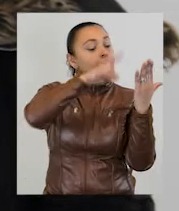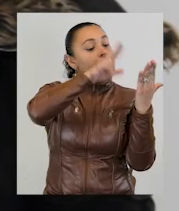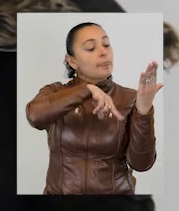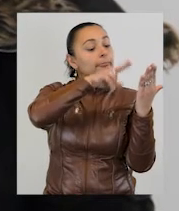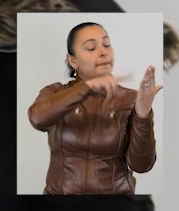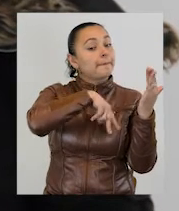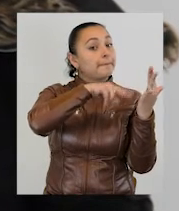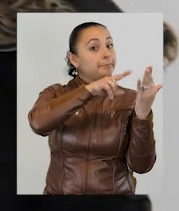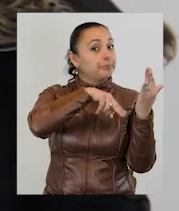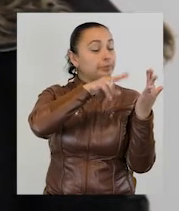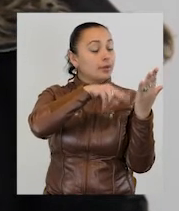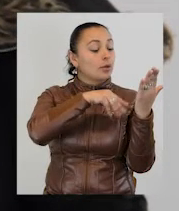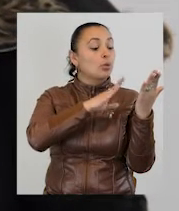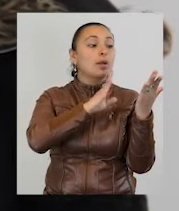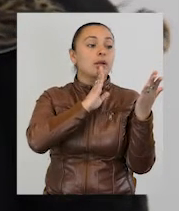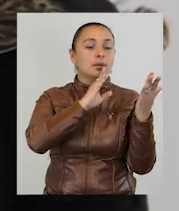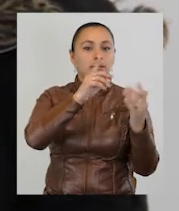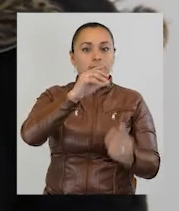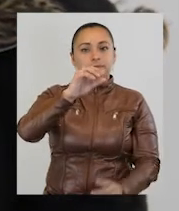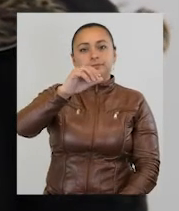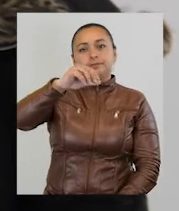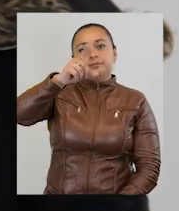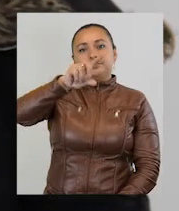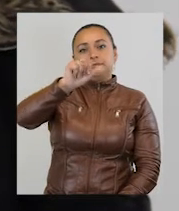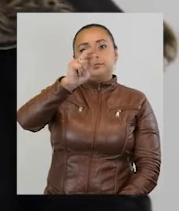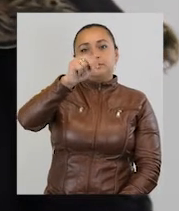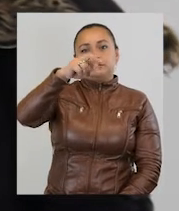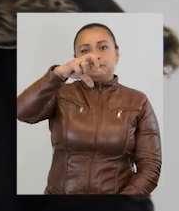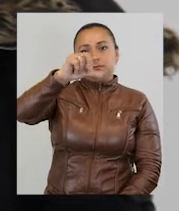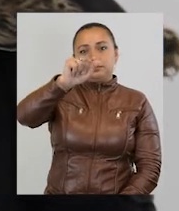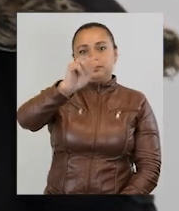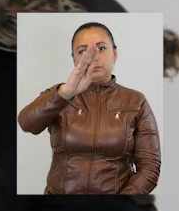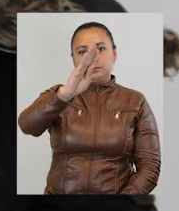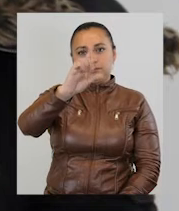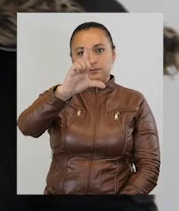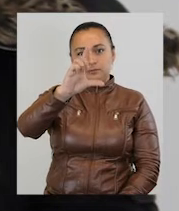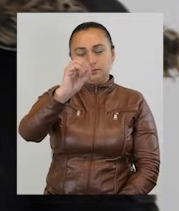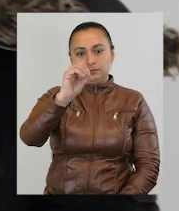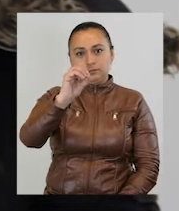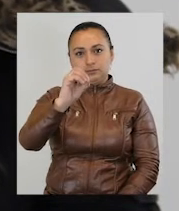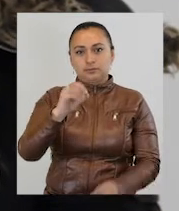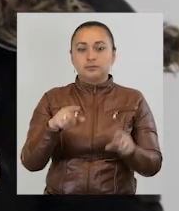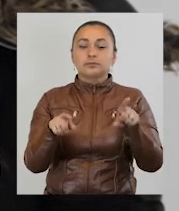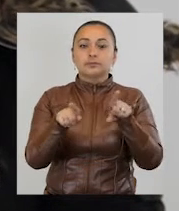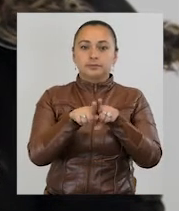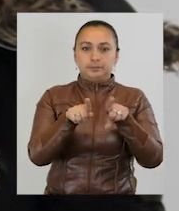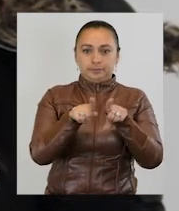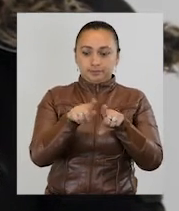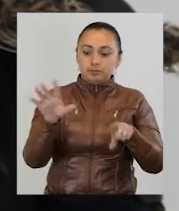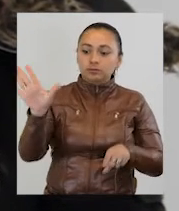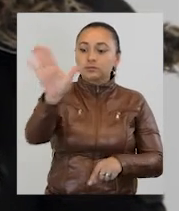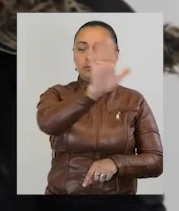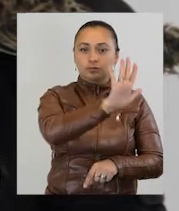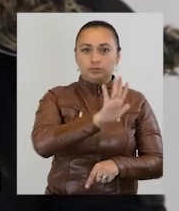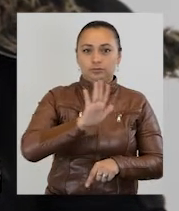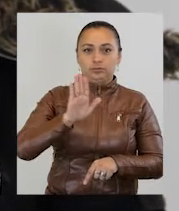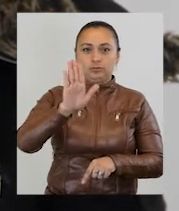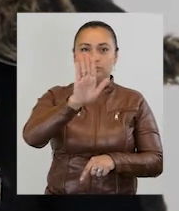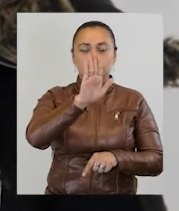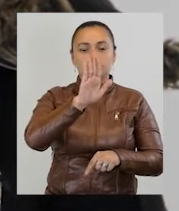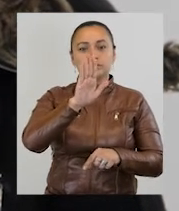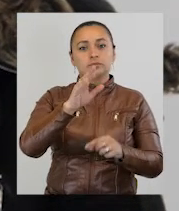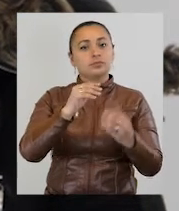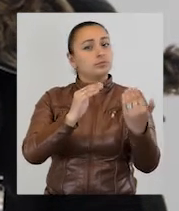Lectura de la carta del apóstol San Pablo a los Filipenses. Hermanos, sean todos